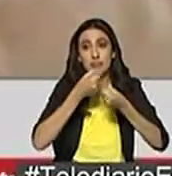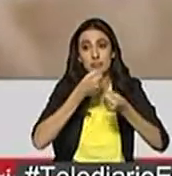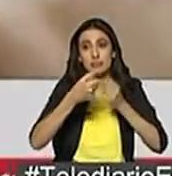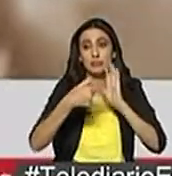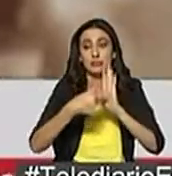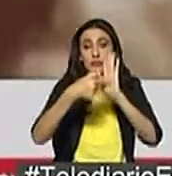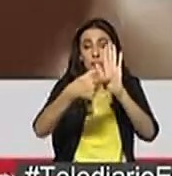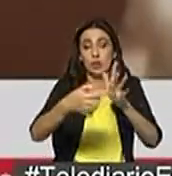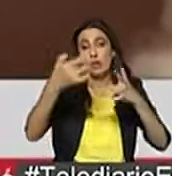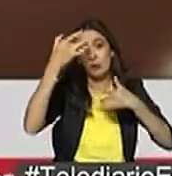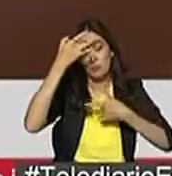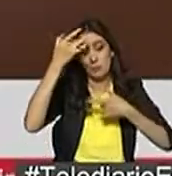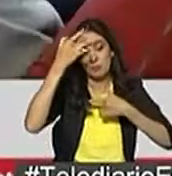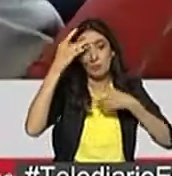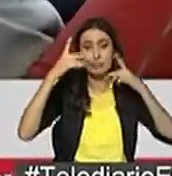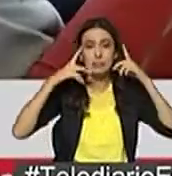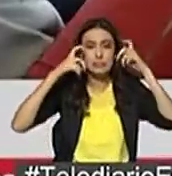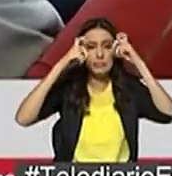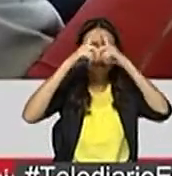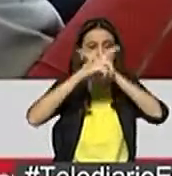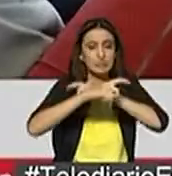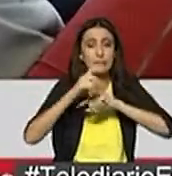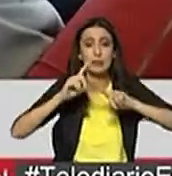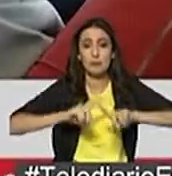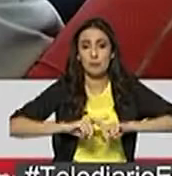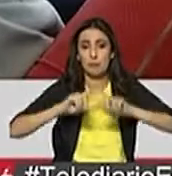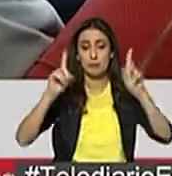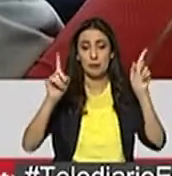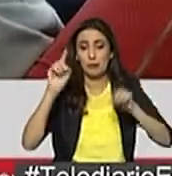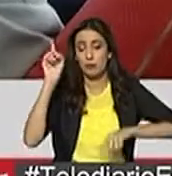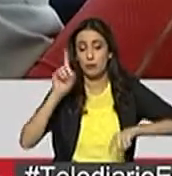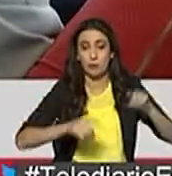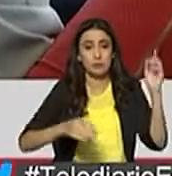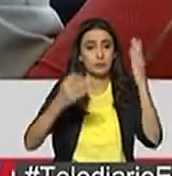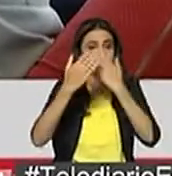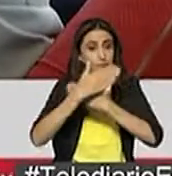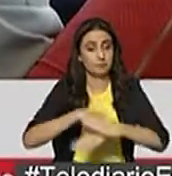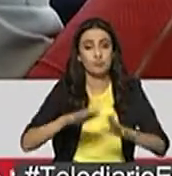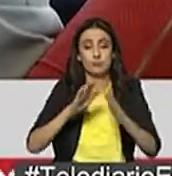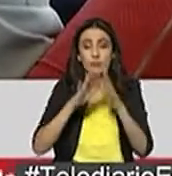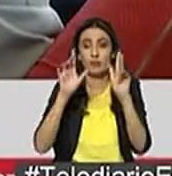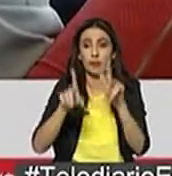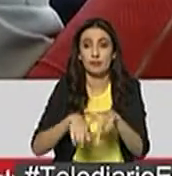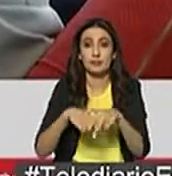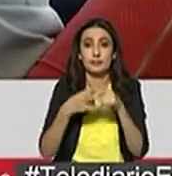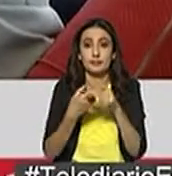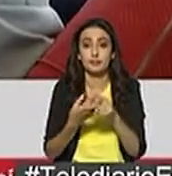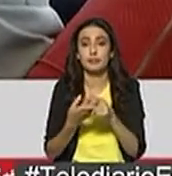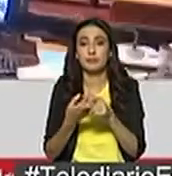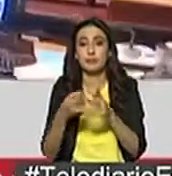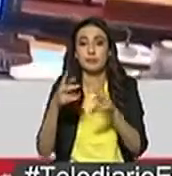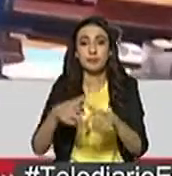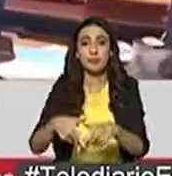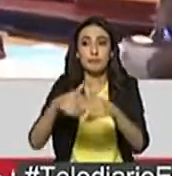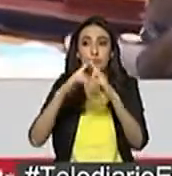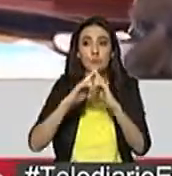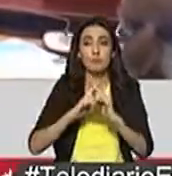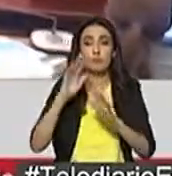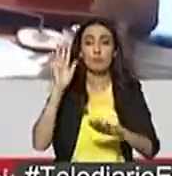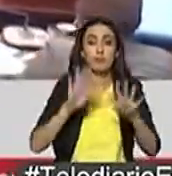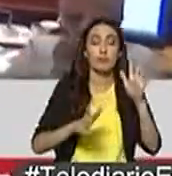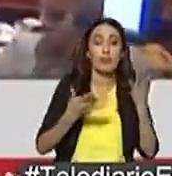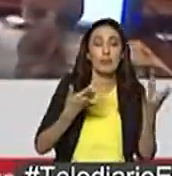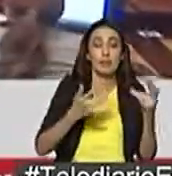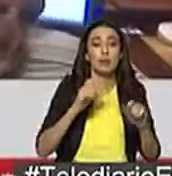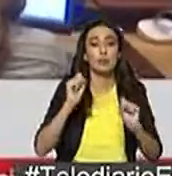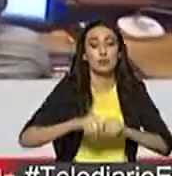presentó una enfermedad de alta complejidad. Pero pese a esto y a no haber finalizado la carrera, empezaron a cobrarle el crédito educativo. Tenía sus esperanzas